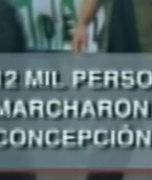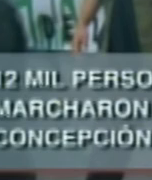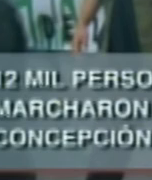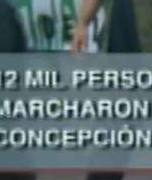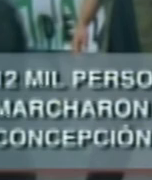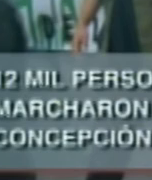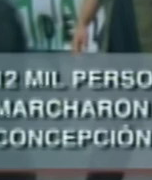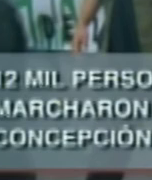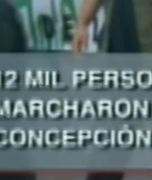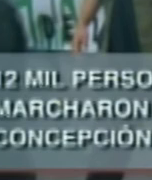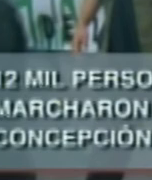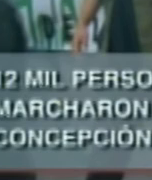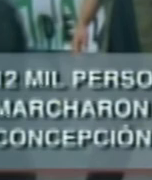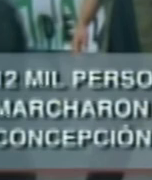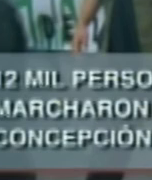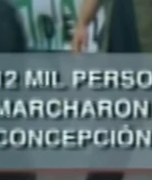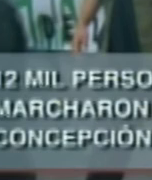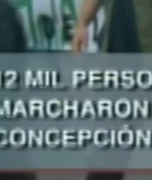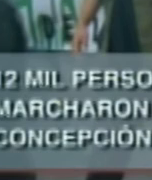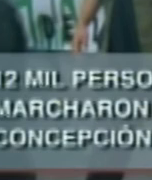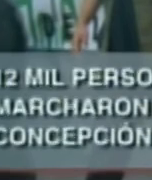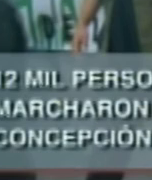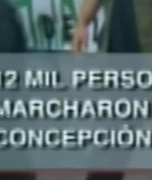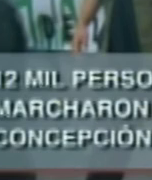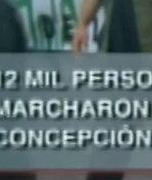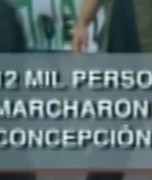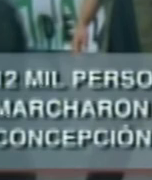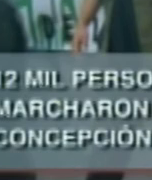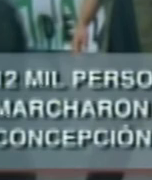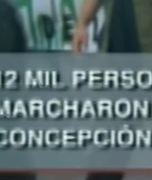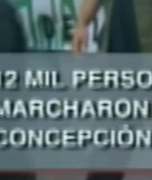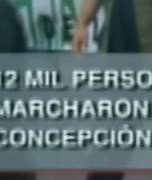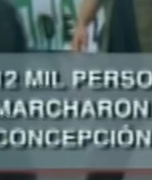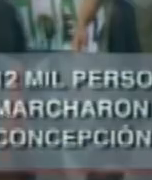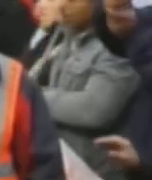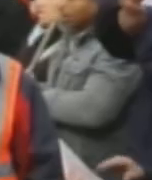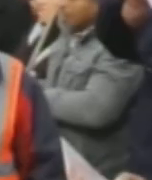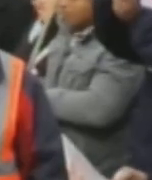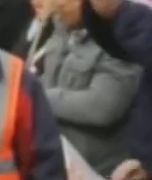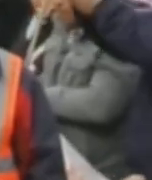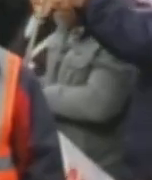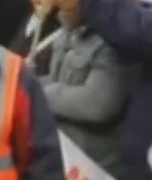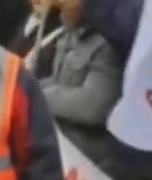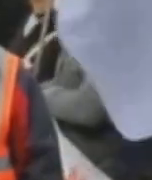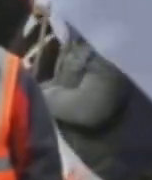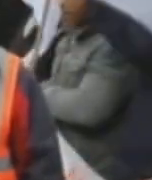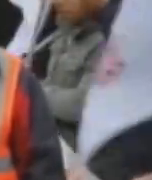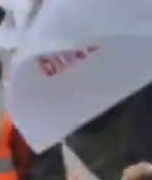Trabajadores. El informe es de Christopher Espinosa, de TVU Noticias de Concepción.